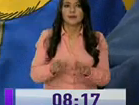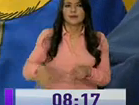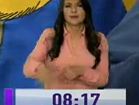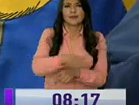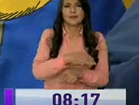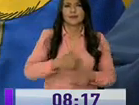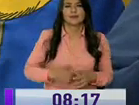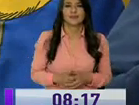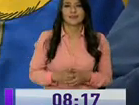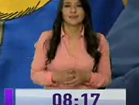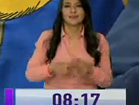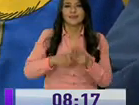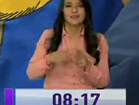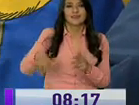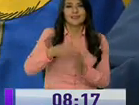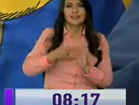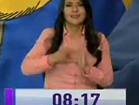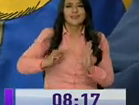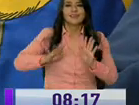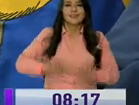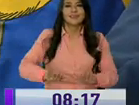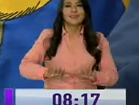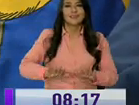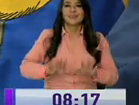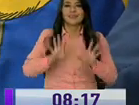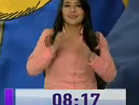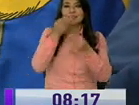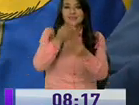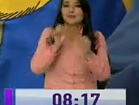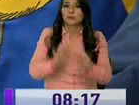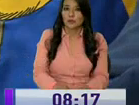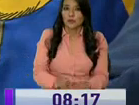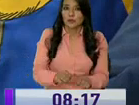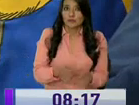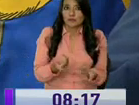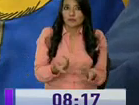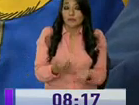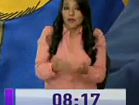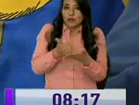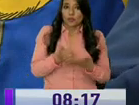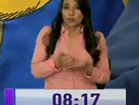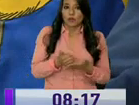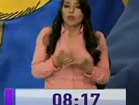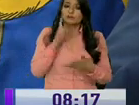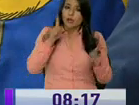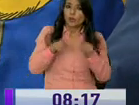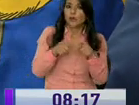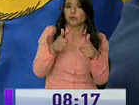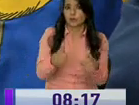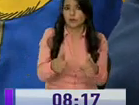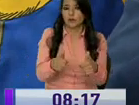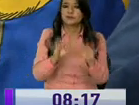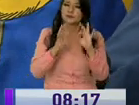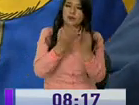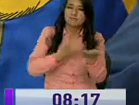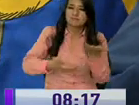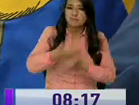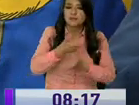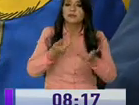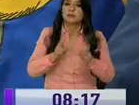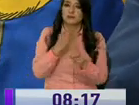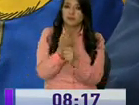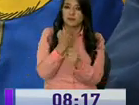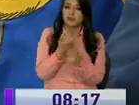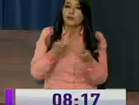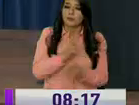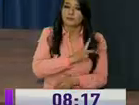través de herramientas tecnológicas e informáticas se brinden estas facilidades que brindan una conciliación entre la vida familiar, la vida laboral, la